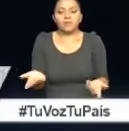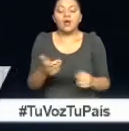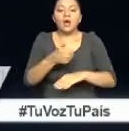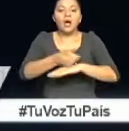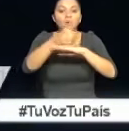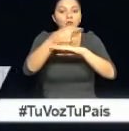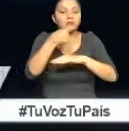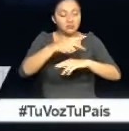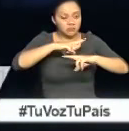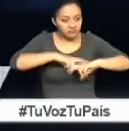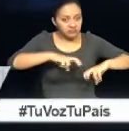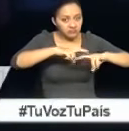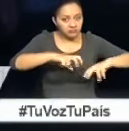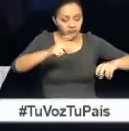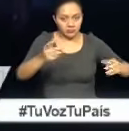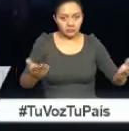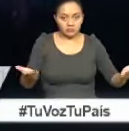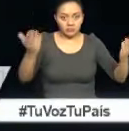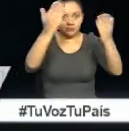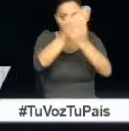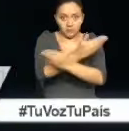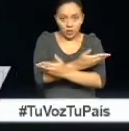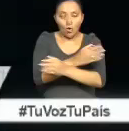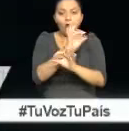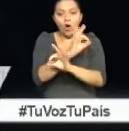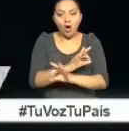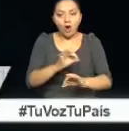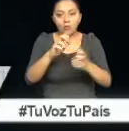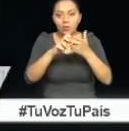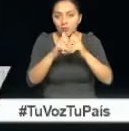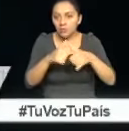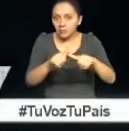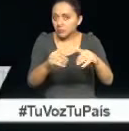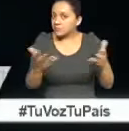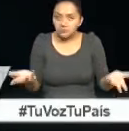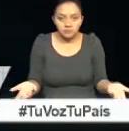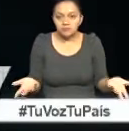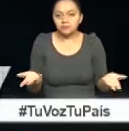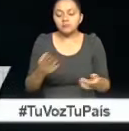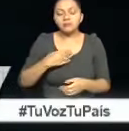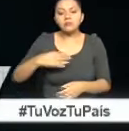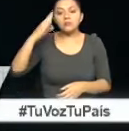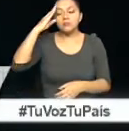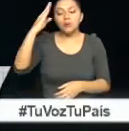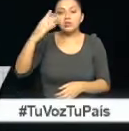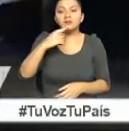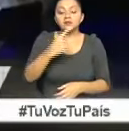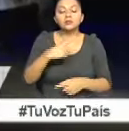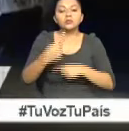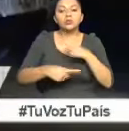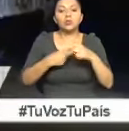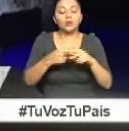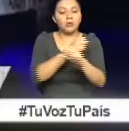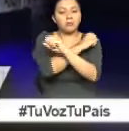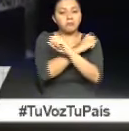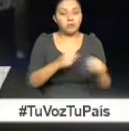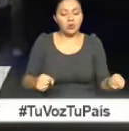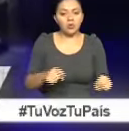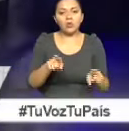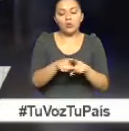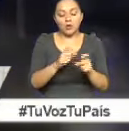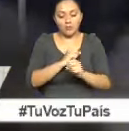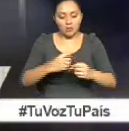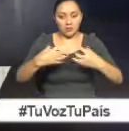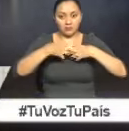aún no han precisado si el intercambio de tiros continúa o no. Un portavoz de la policía ha afirmado que tras la explosión, suicidas con